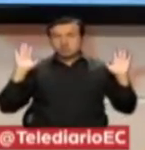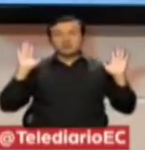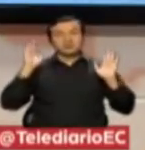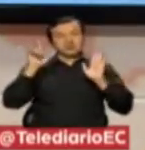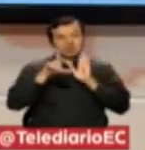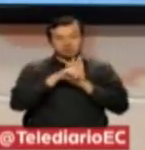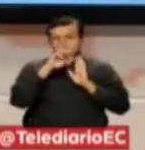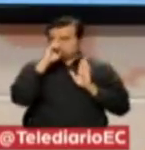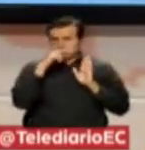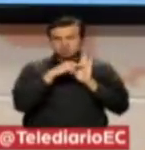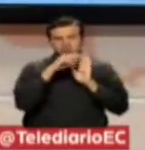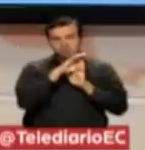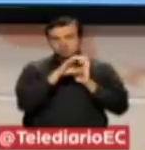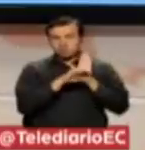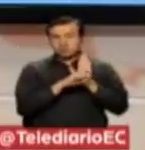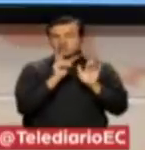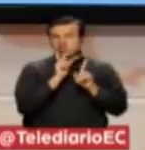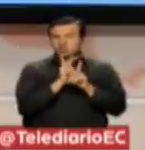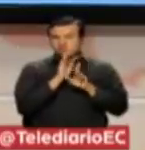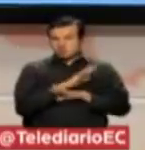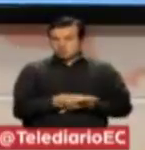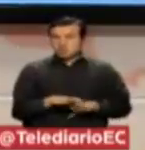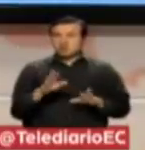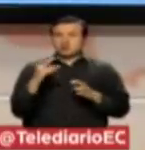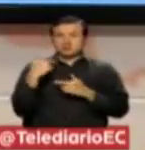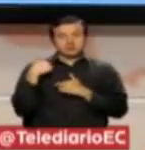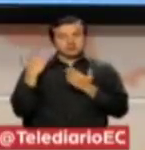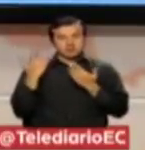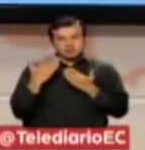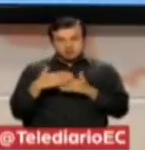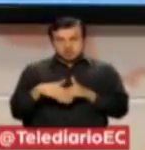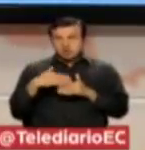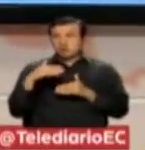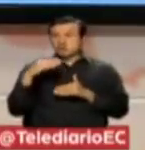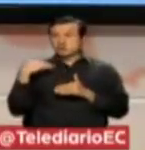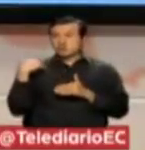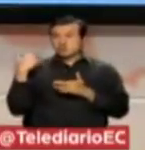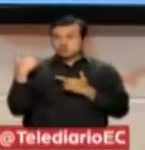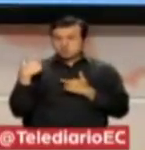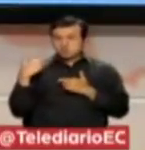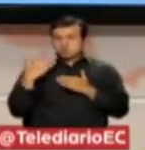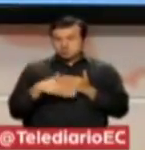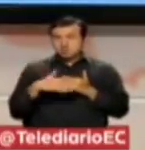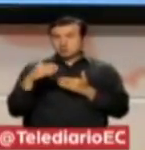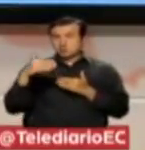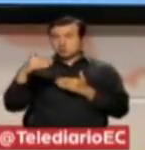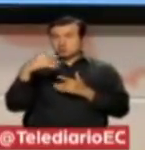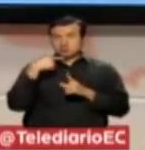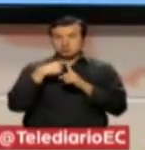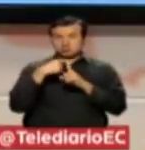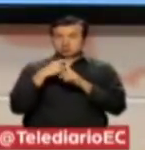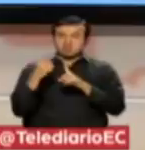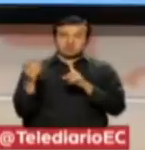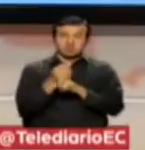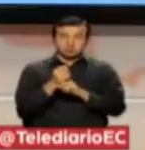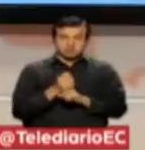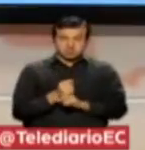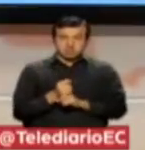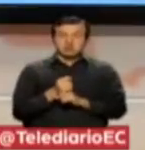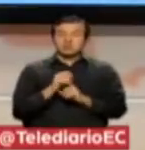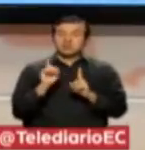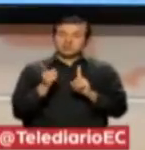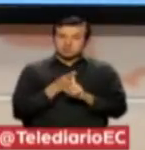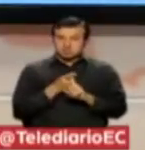las leyes y cumplir la Constitución. Llega hasta donde tiene que llegar. Y cuando llega hasta donde tiene que llegar, se dan resultados como los que acabamos de dar, en primer